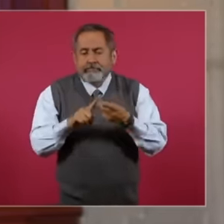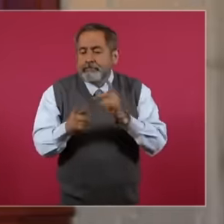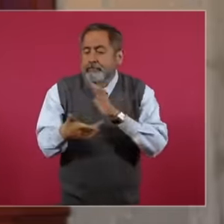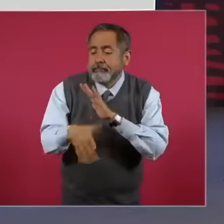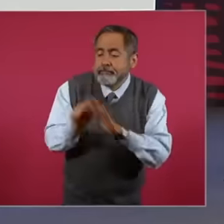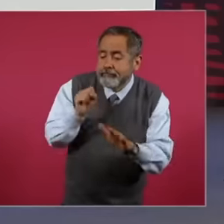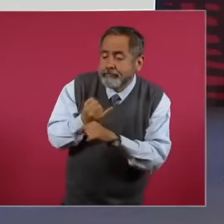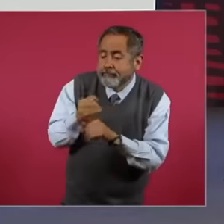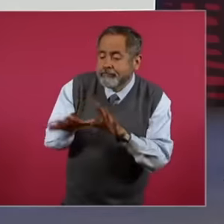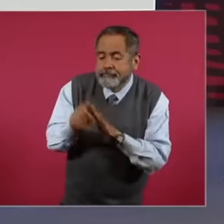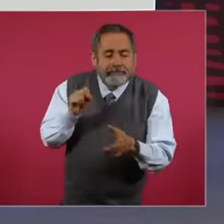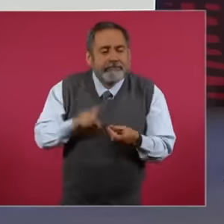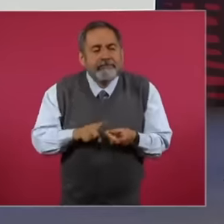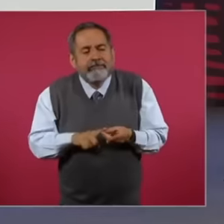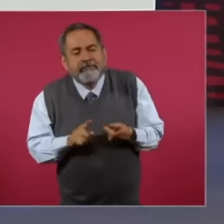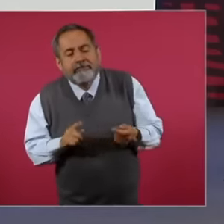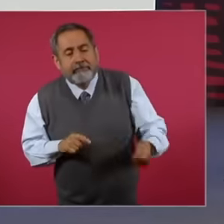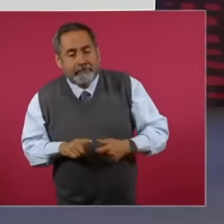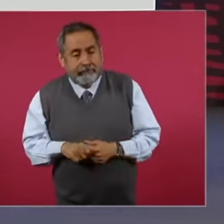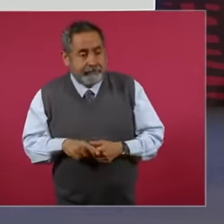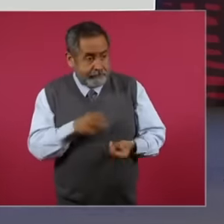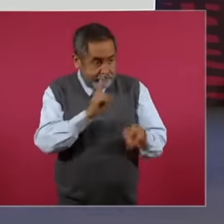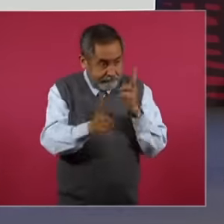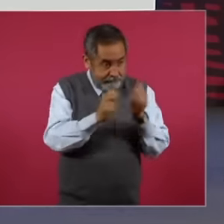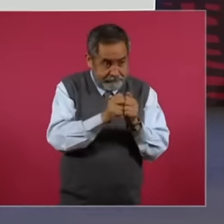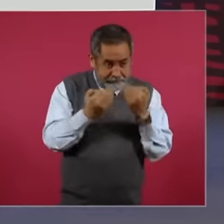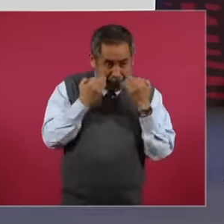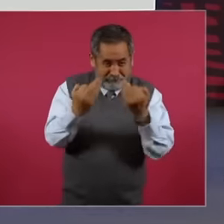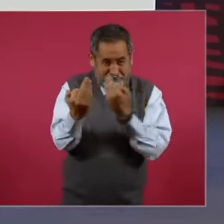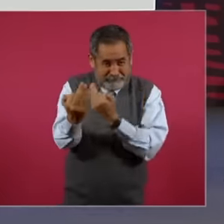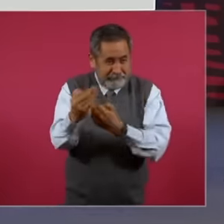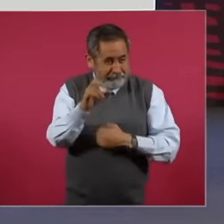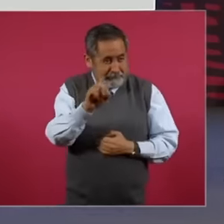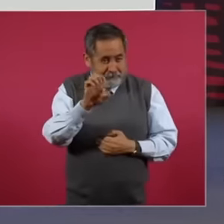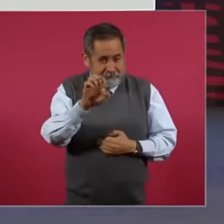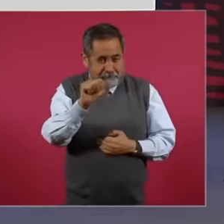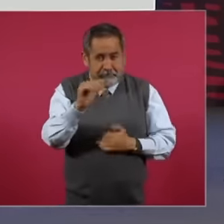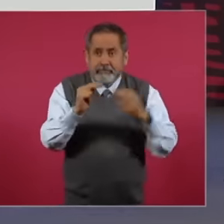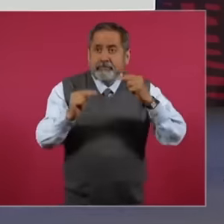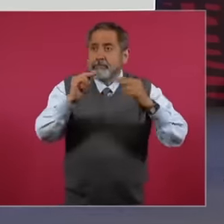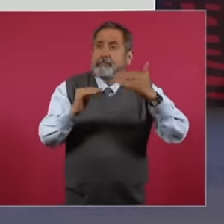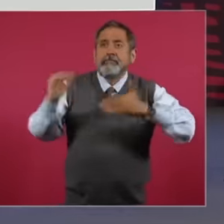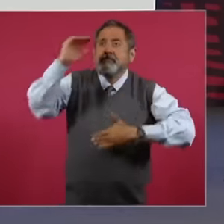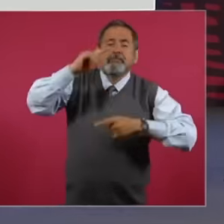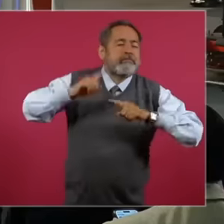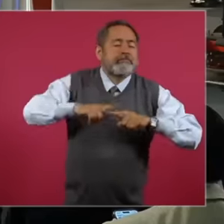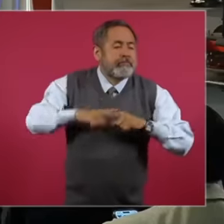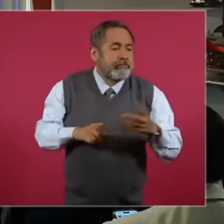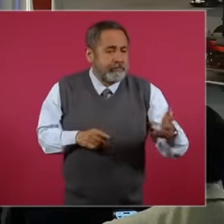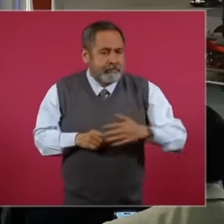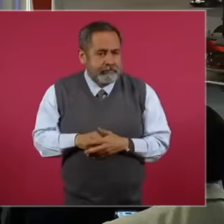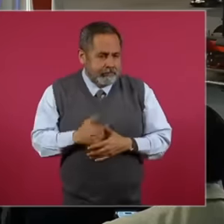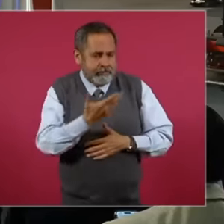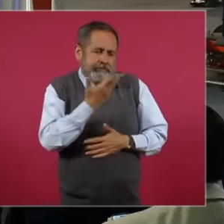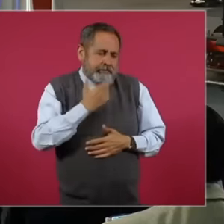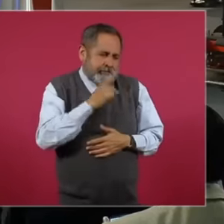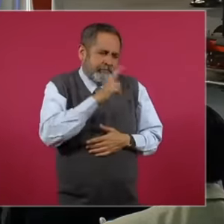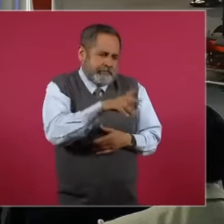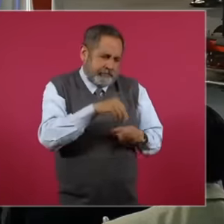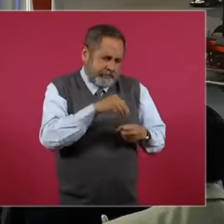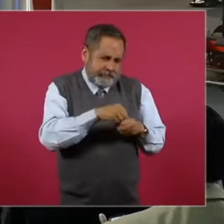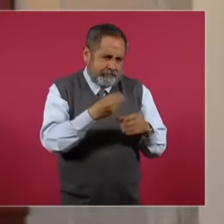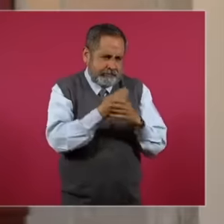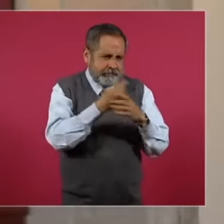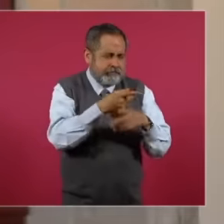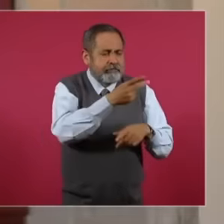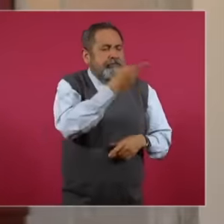información? ¿Hablaste con agentes de la DEA? ¿De qué nivel? Ya sé que no puedes revelar tus fuentes,